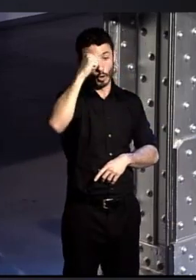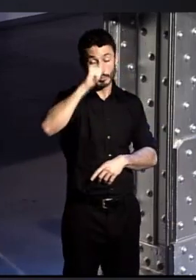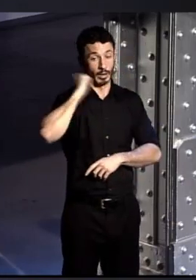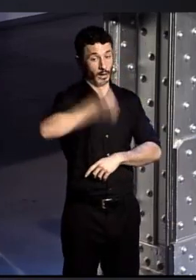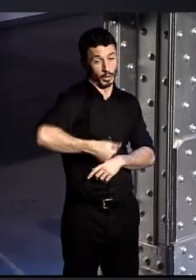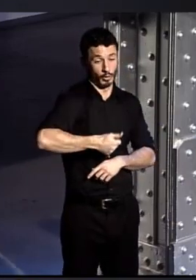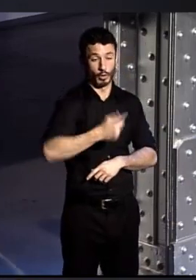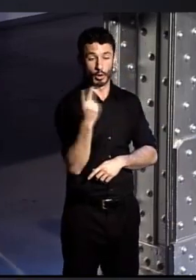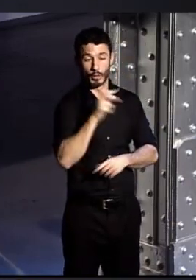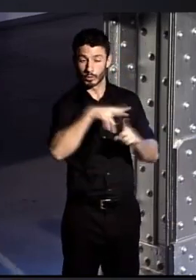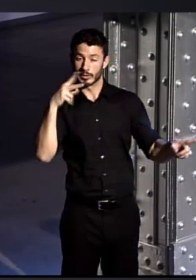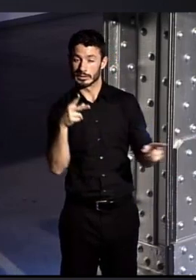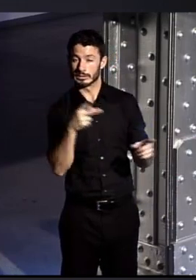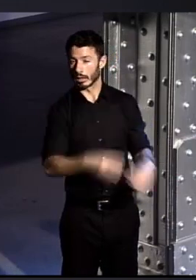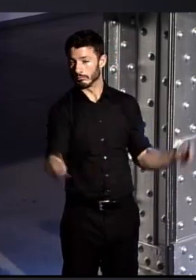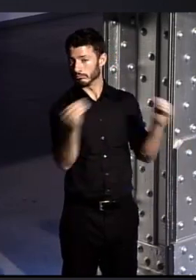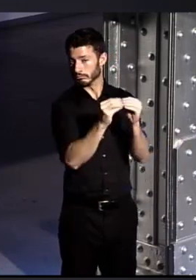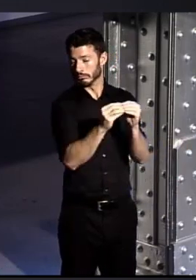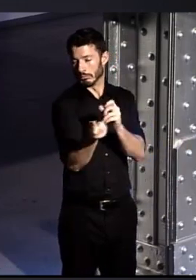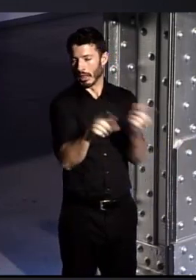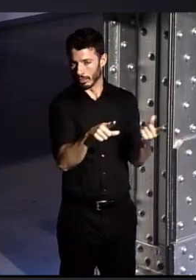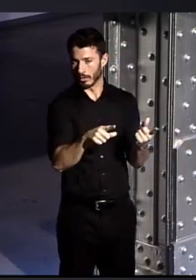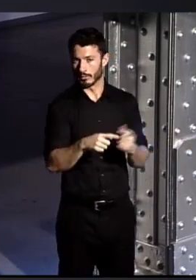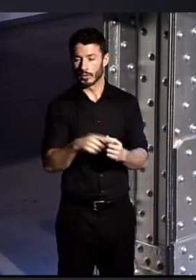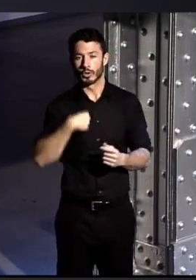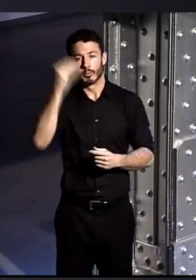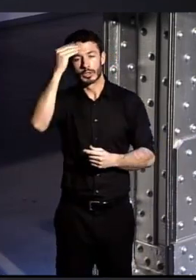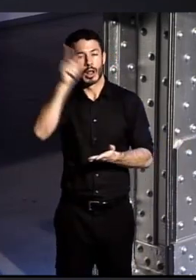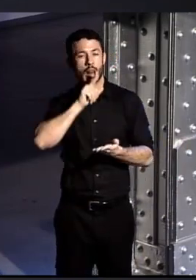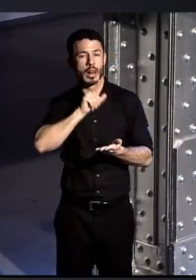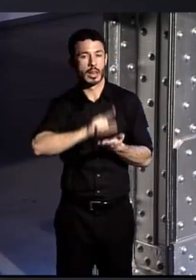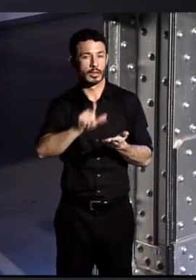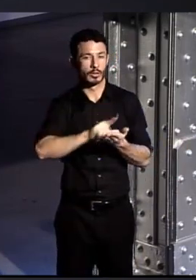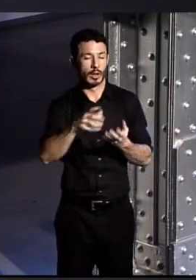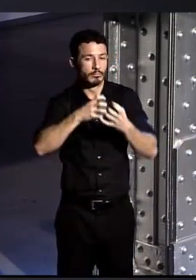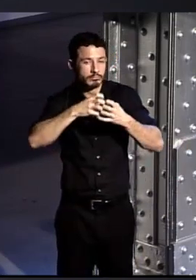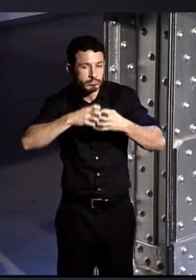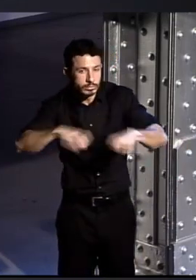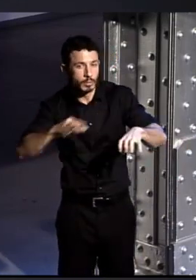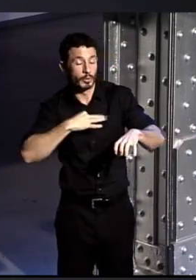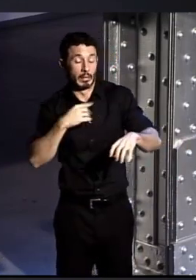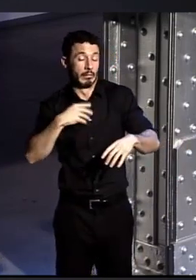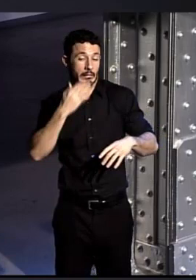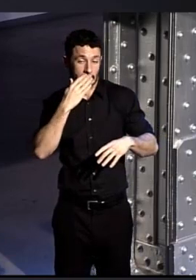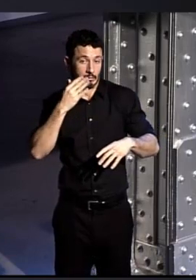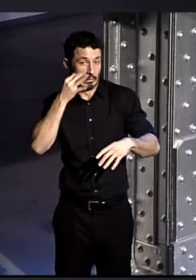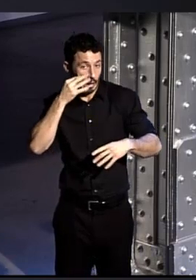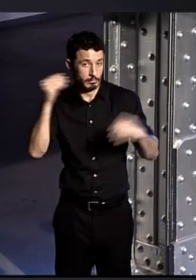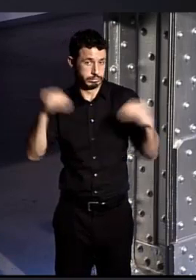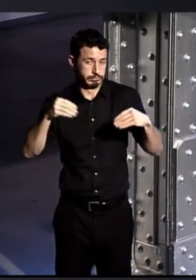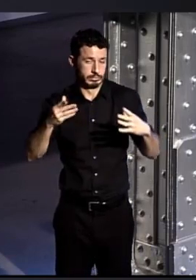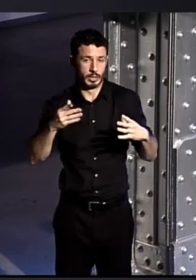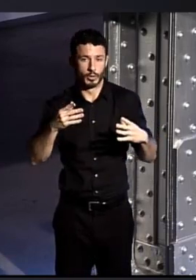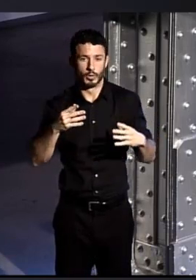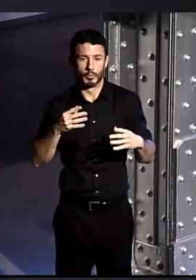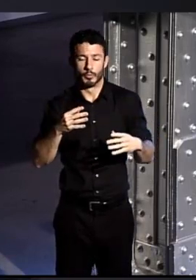Entonces, yo creo que se podría dividir la literatura, pero sería una estupidez, pero por poder, se podría dividir en todos los